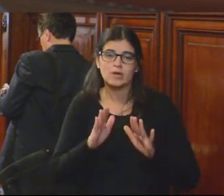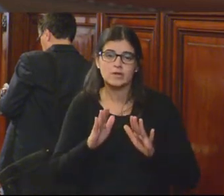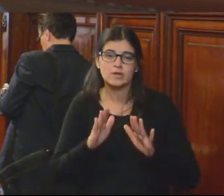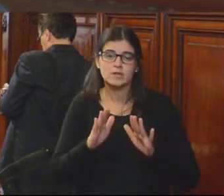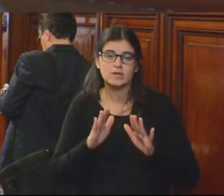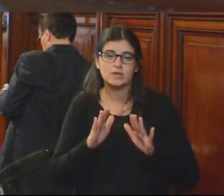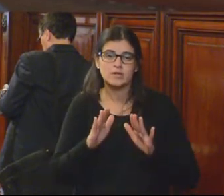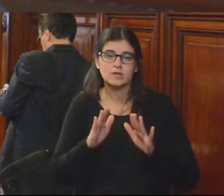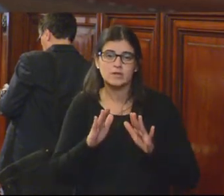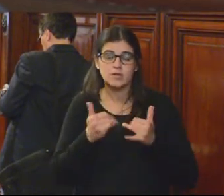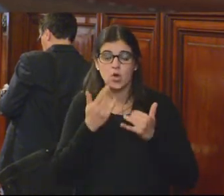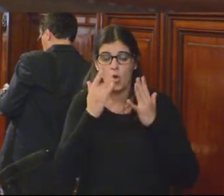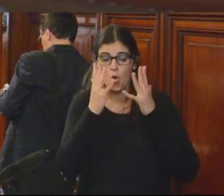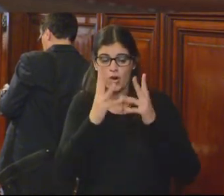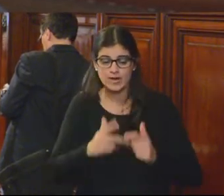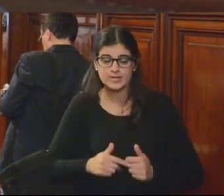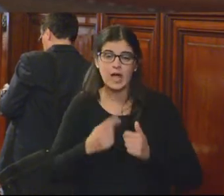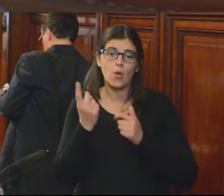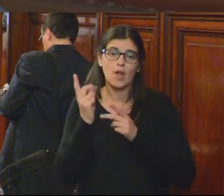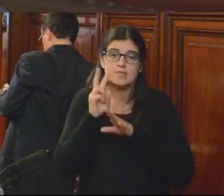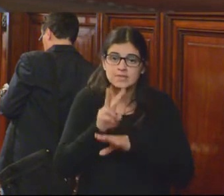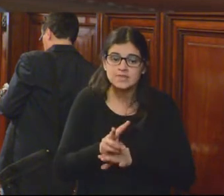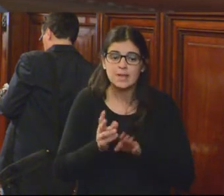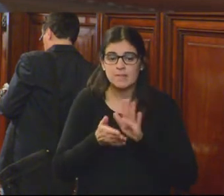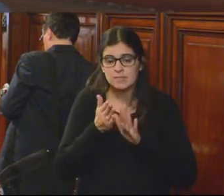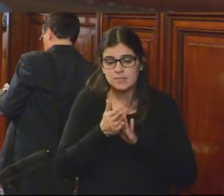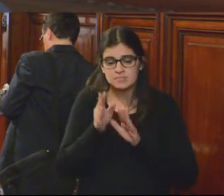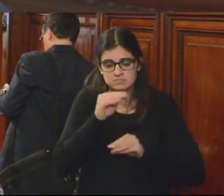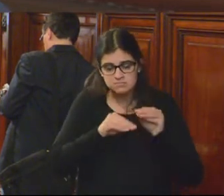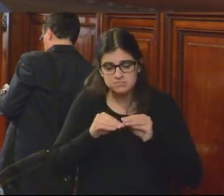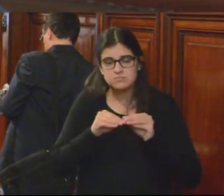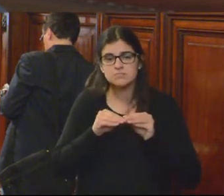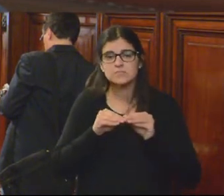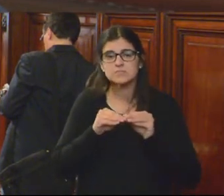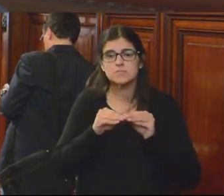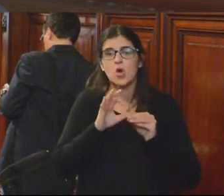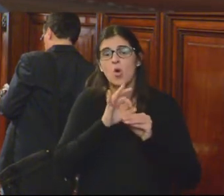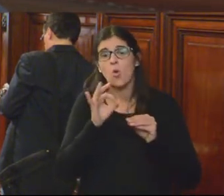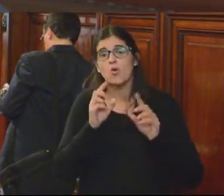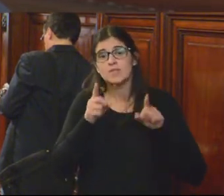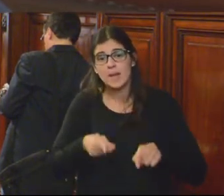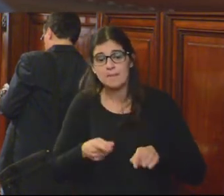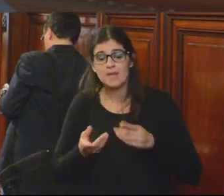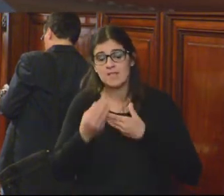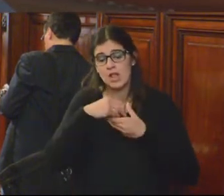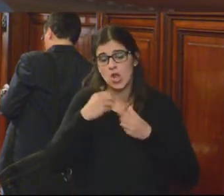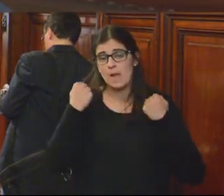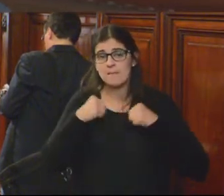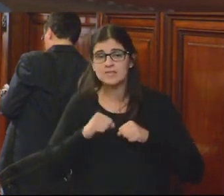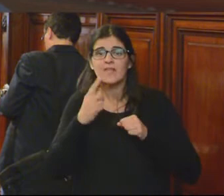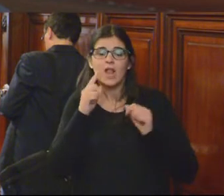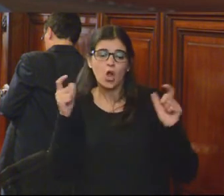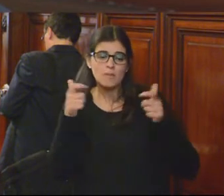ha realizado una visita para formular observaciones in loco, o también está dentro de la práctica de la